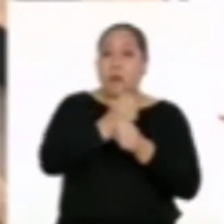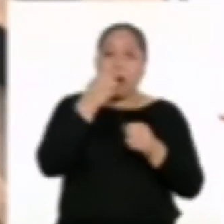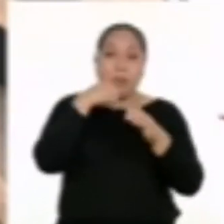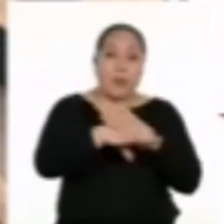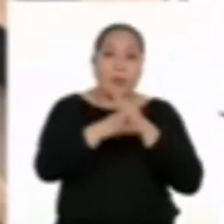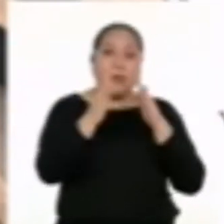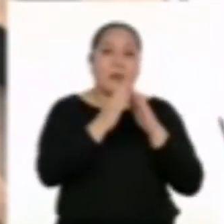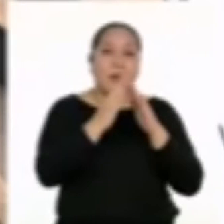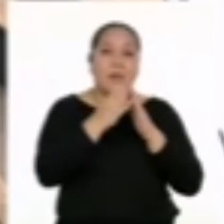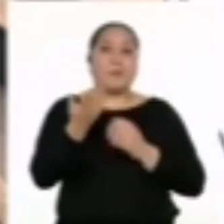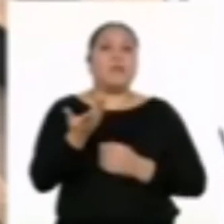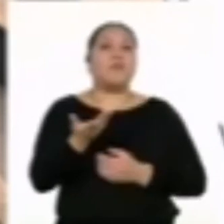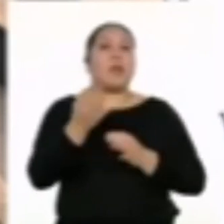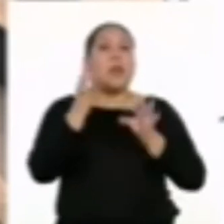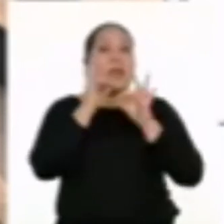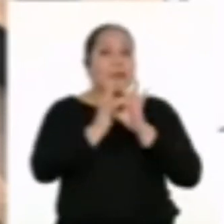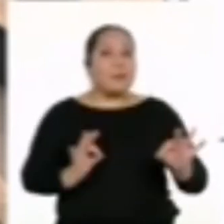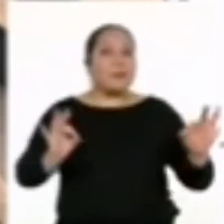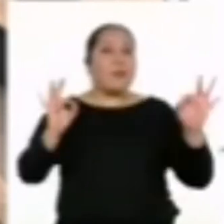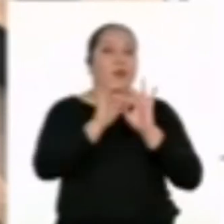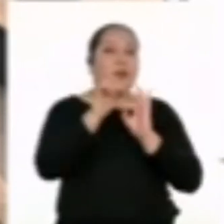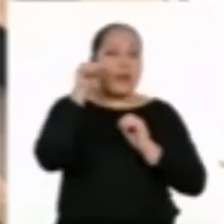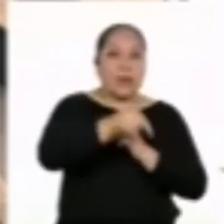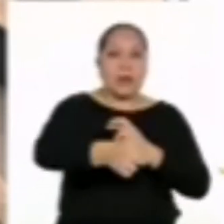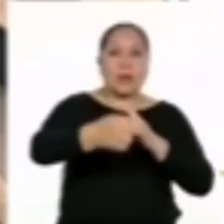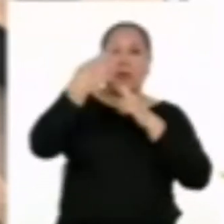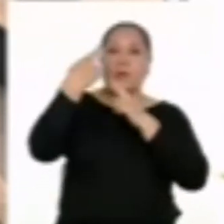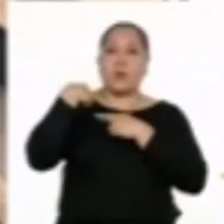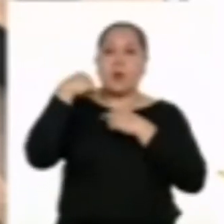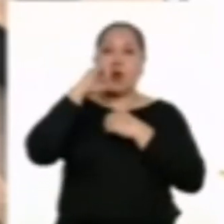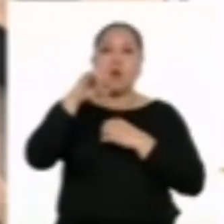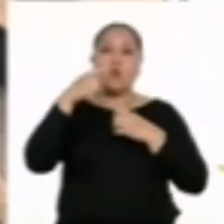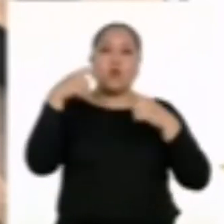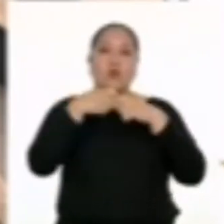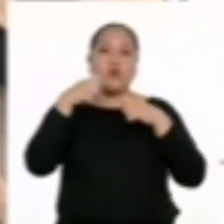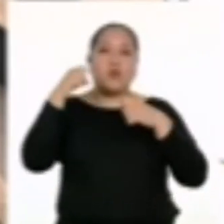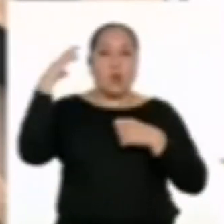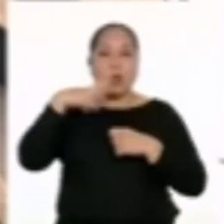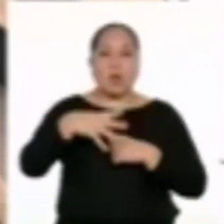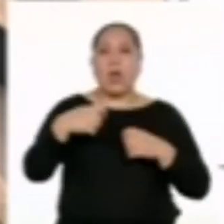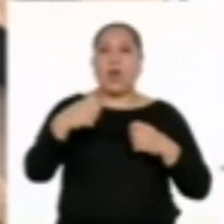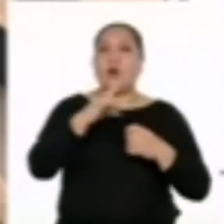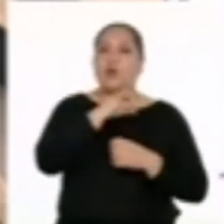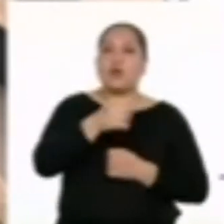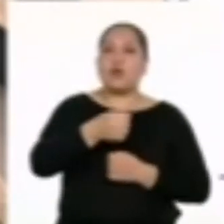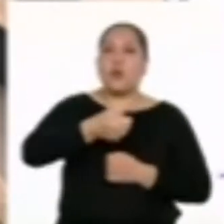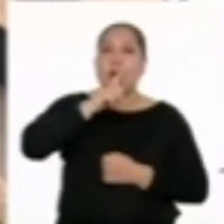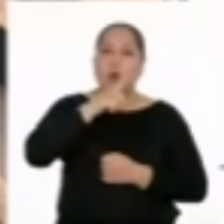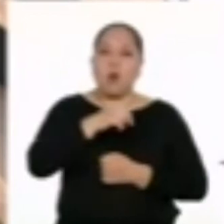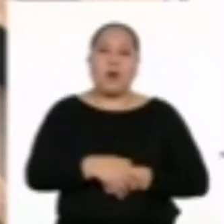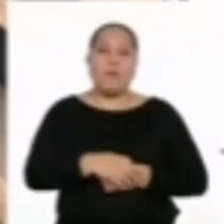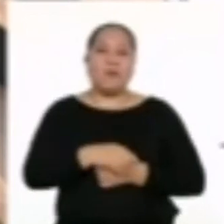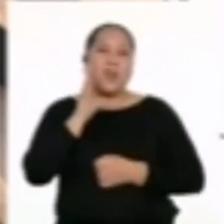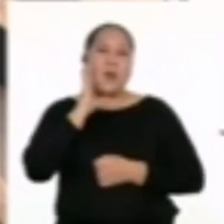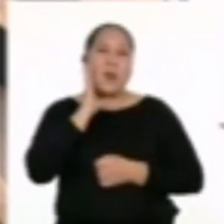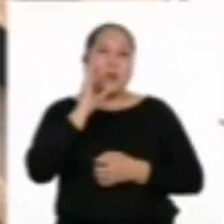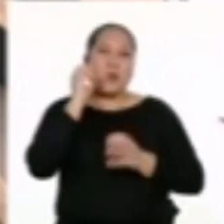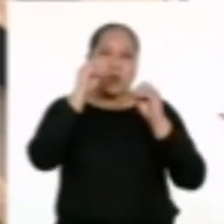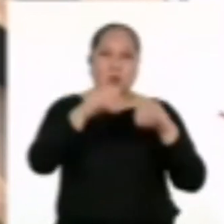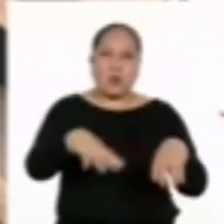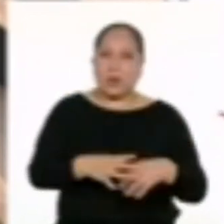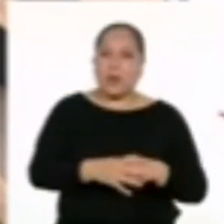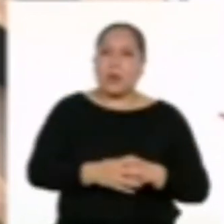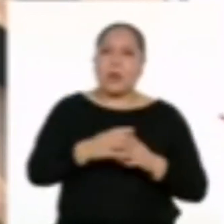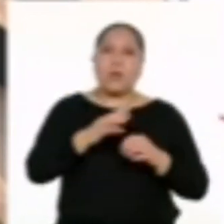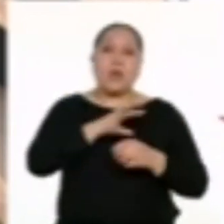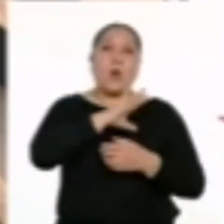casa. Entonces es importante ser responsable con el uso de la energía, del agua, de la generación de residuos y el uso en